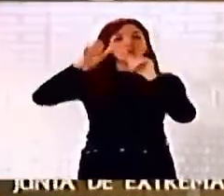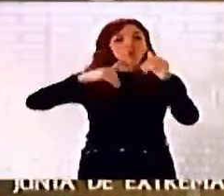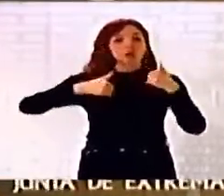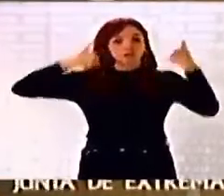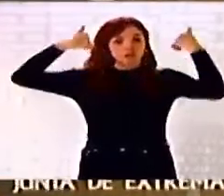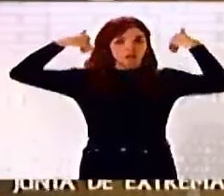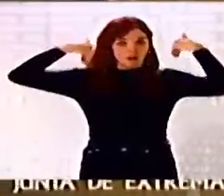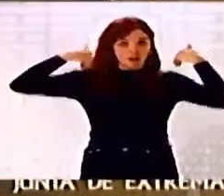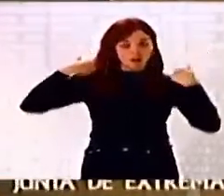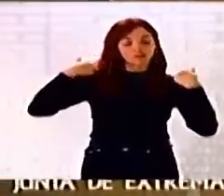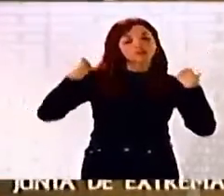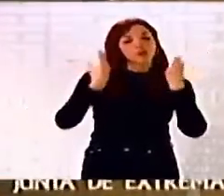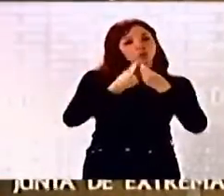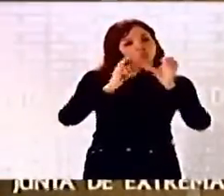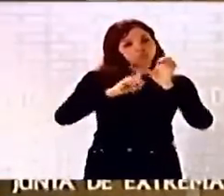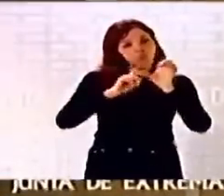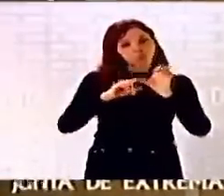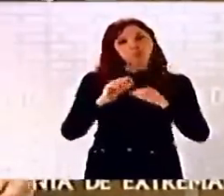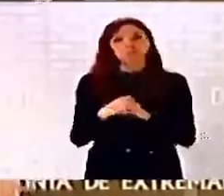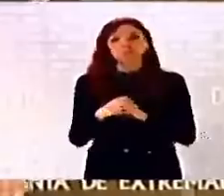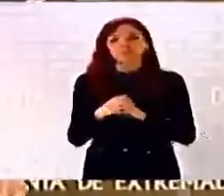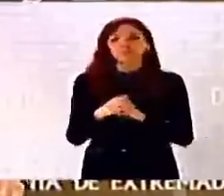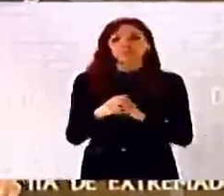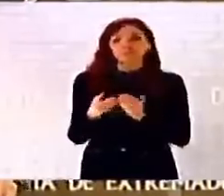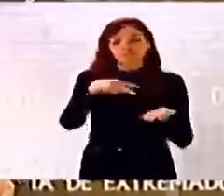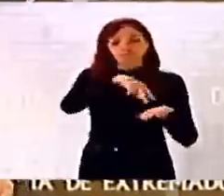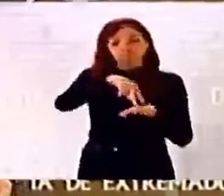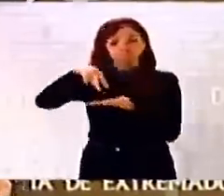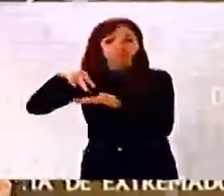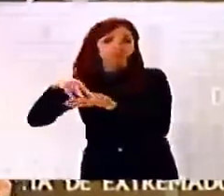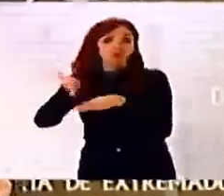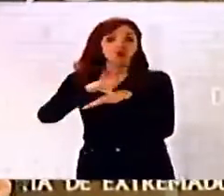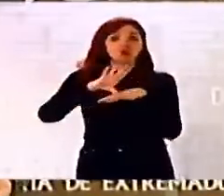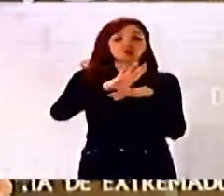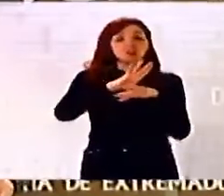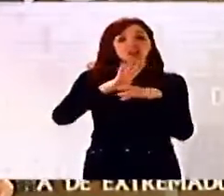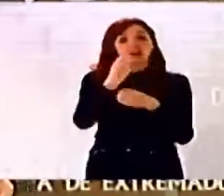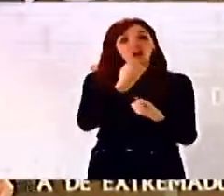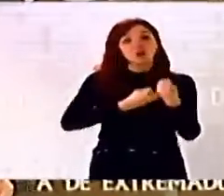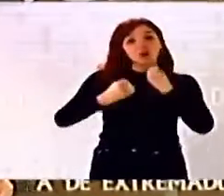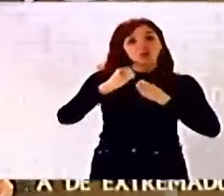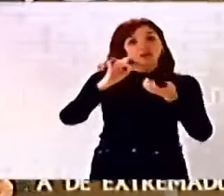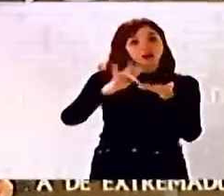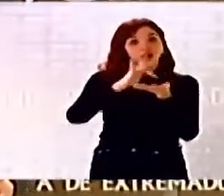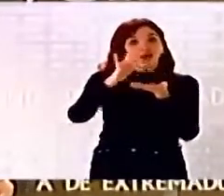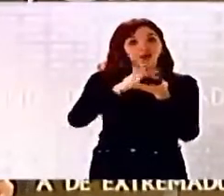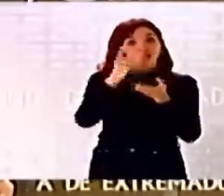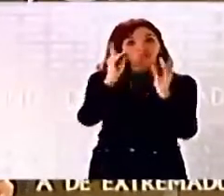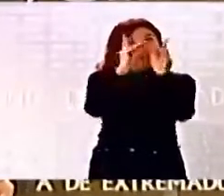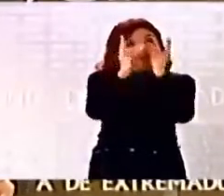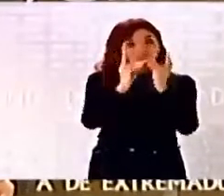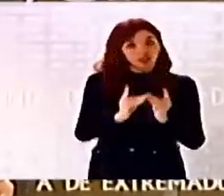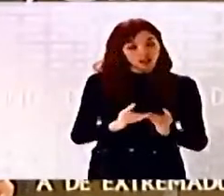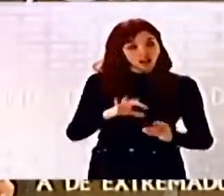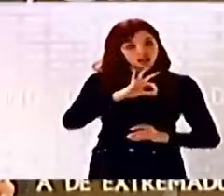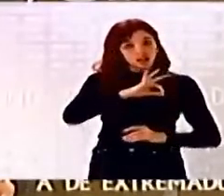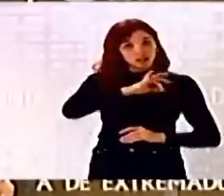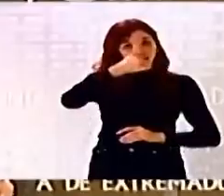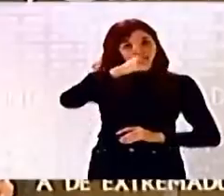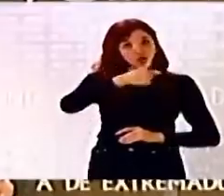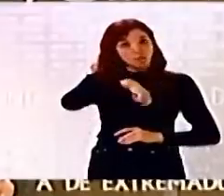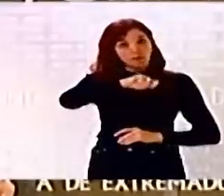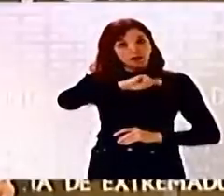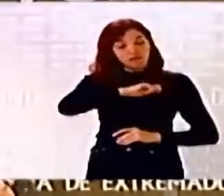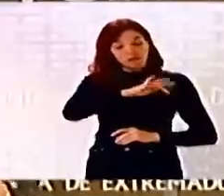Extremadura. Comparecemos el consejero de Economía y Agenda Digital de la Junta de Extremadura, Rafael España, y